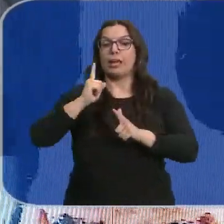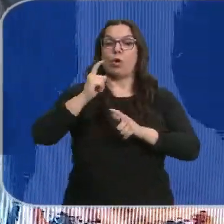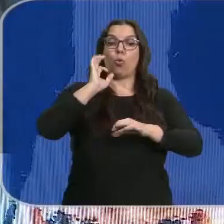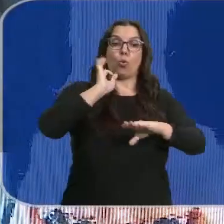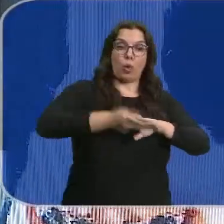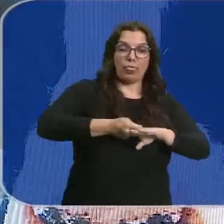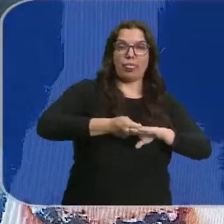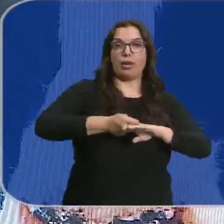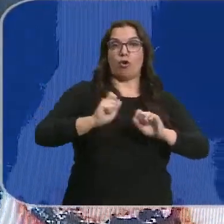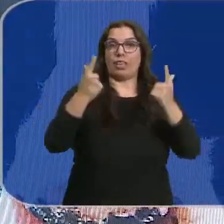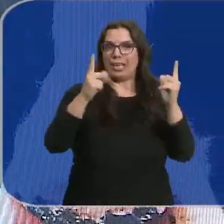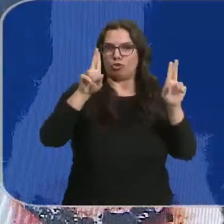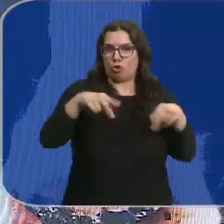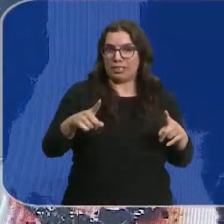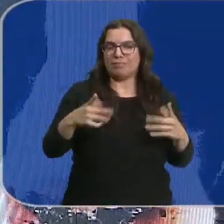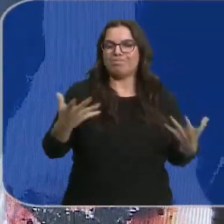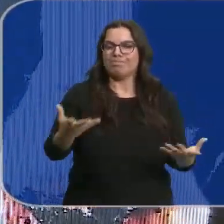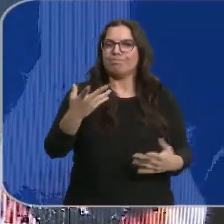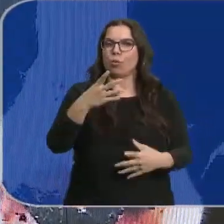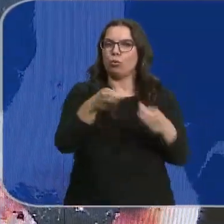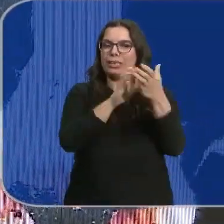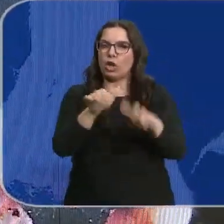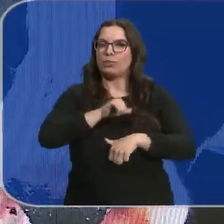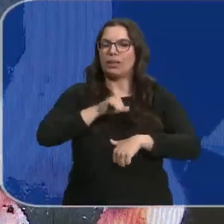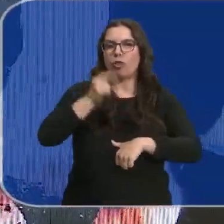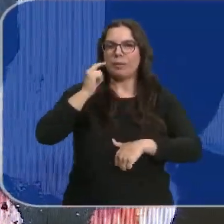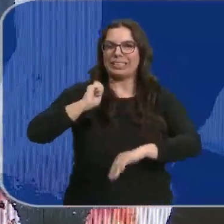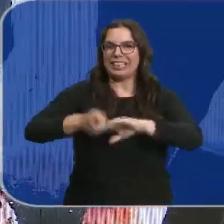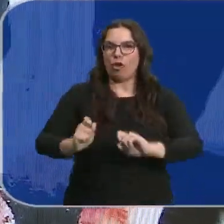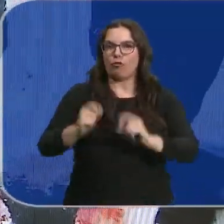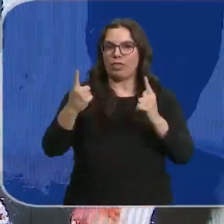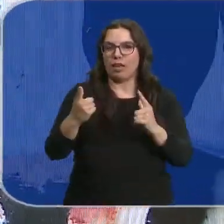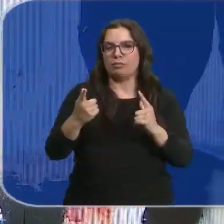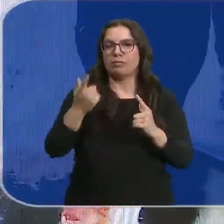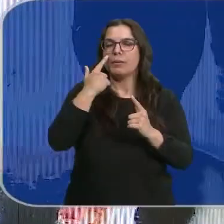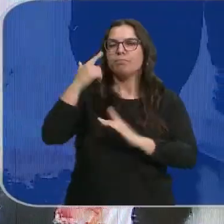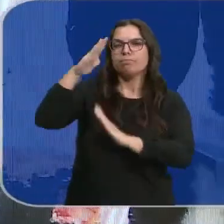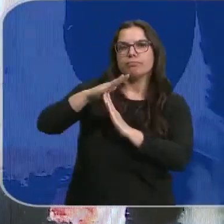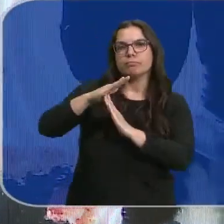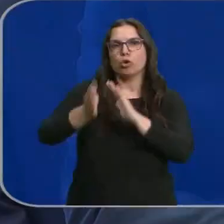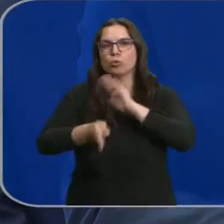Junta está a la espera de que una sentencia firme avale o no la medida que ha dejado de estar activa.